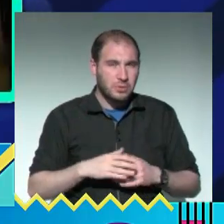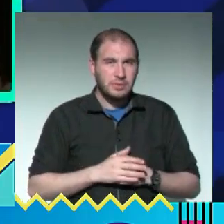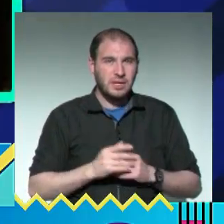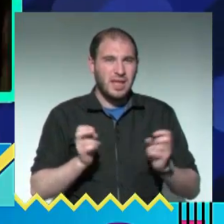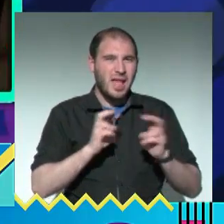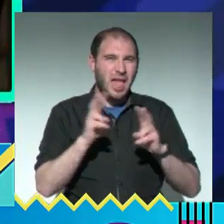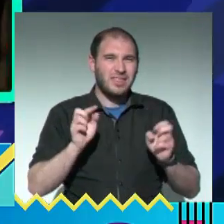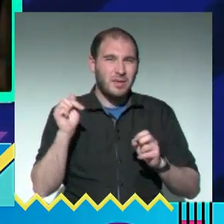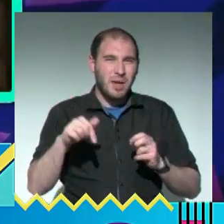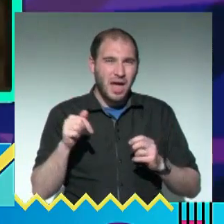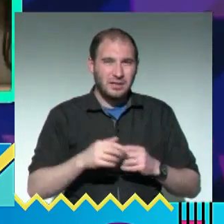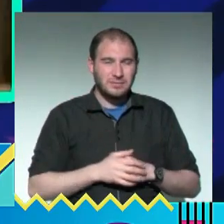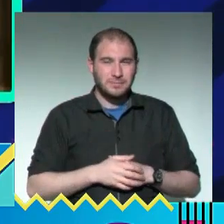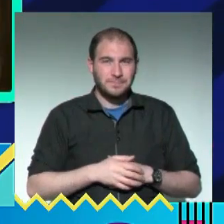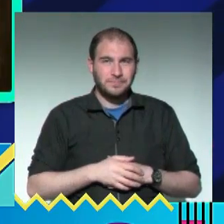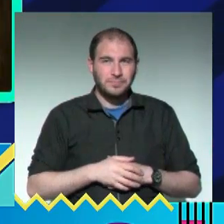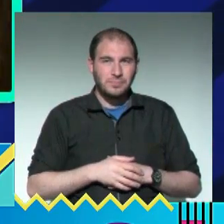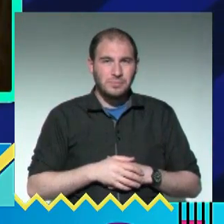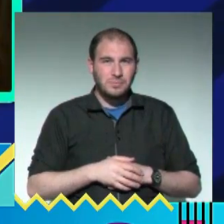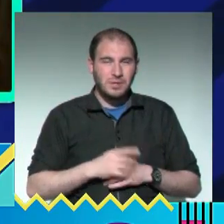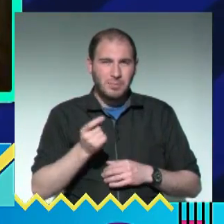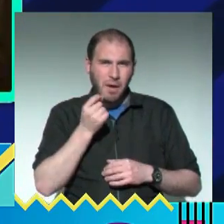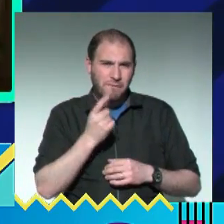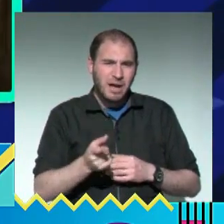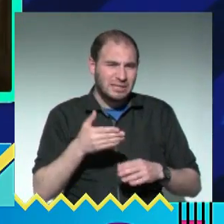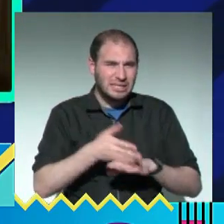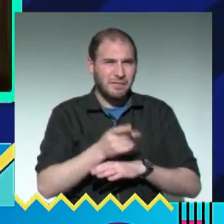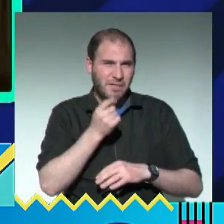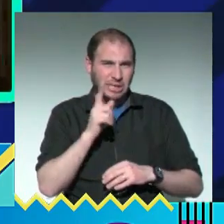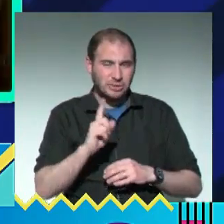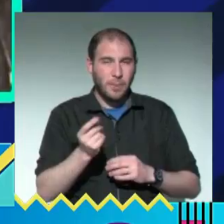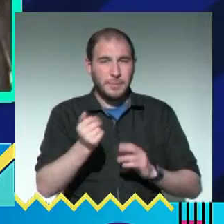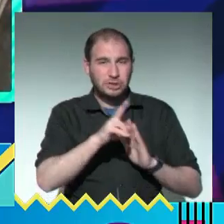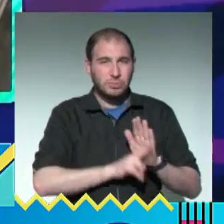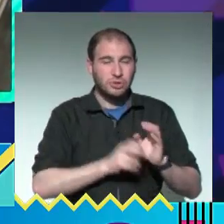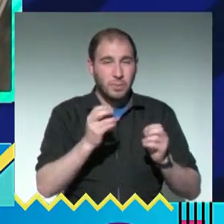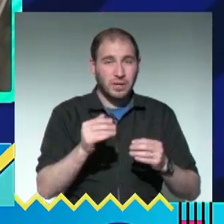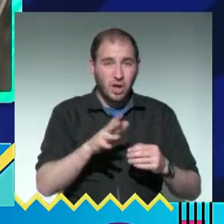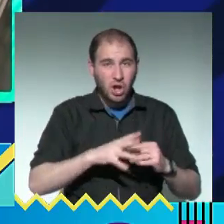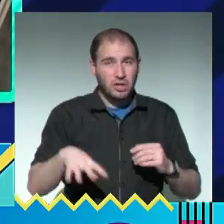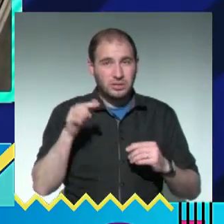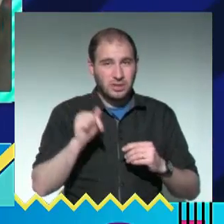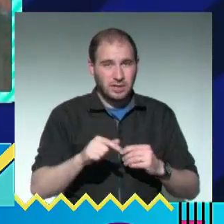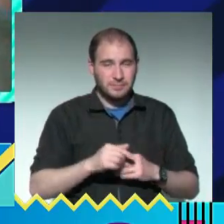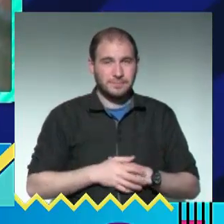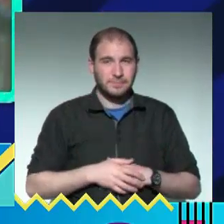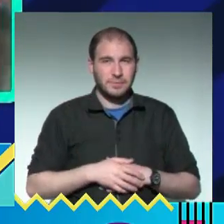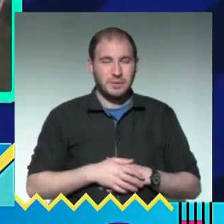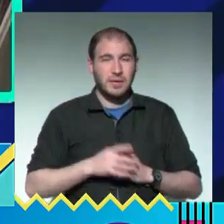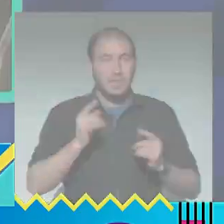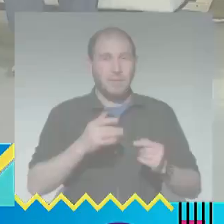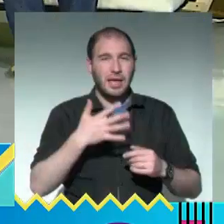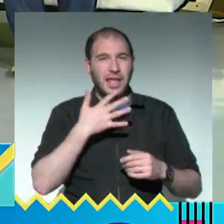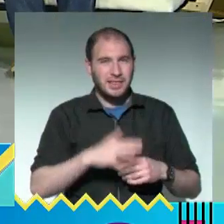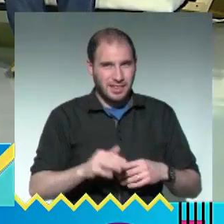es un tema que sea muy fácil de acceder. Entonces, bueno, un presupuesto porque está en estas condiciones y en este contexto. Cuando se lo